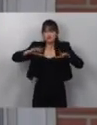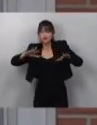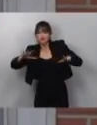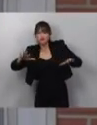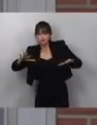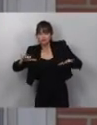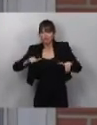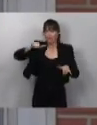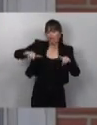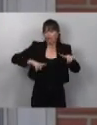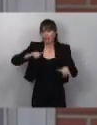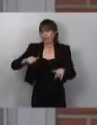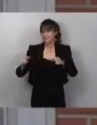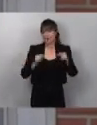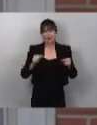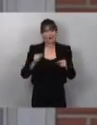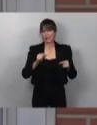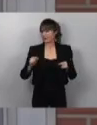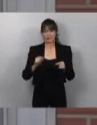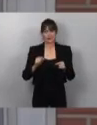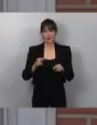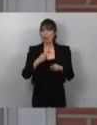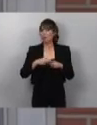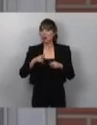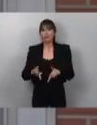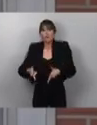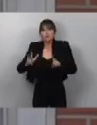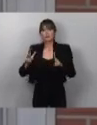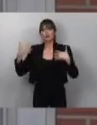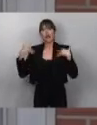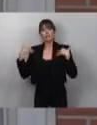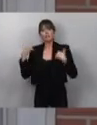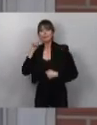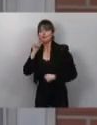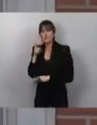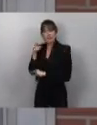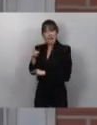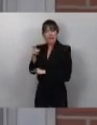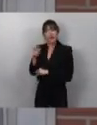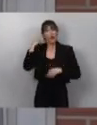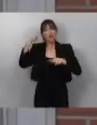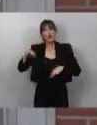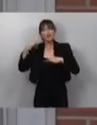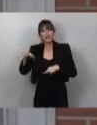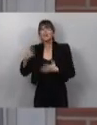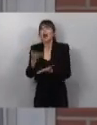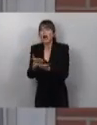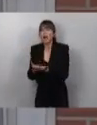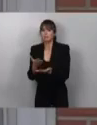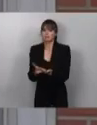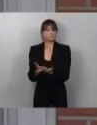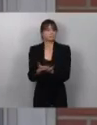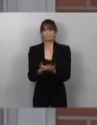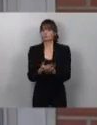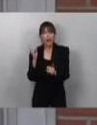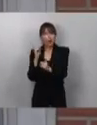tiempo que lleva que dice dice que lleva 10 años acosándolo Me parece que haya exagerado un poco eh quizás A lo mejor ha